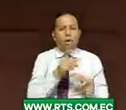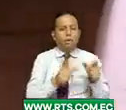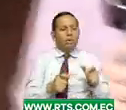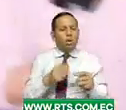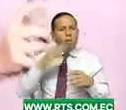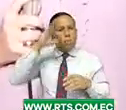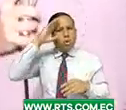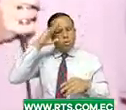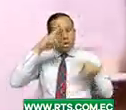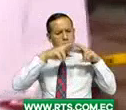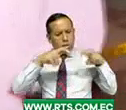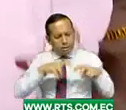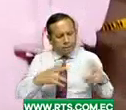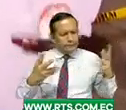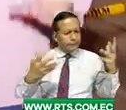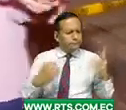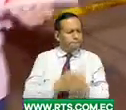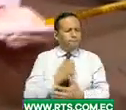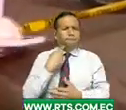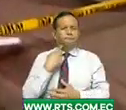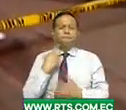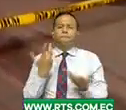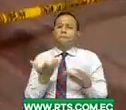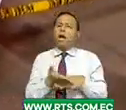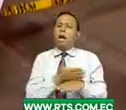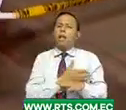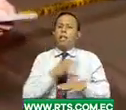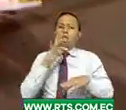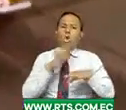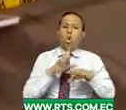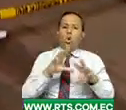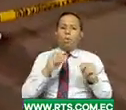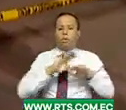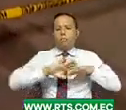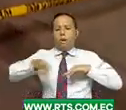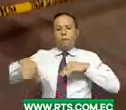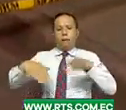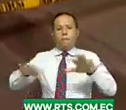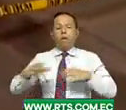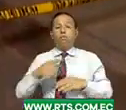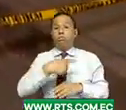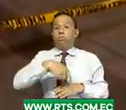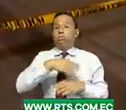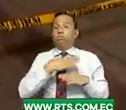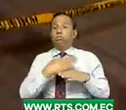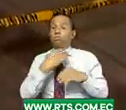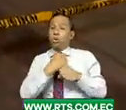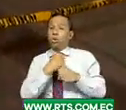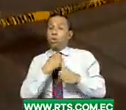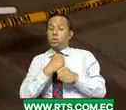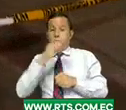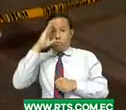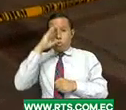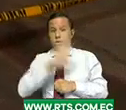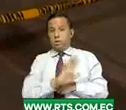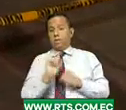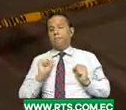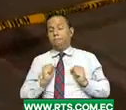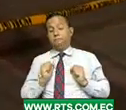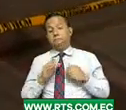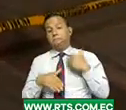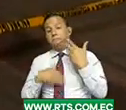de los responsables. En todo caso, pues, ya está la policía realizando su trabajo y se espera que en los próximos días